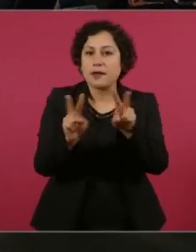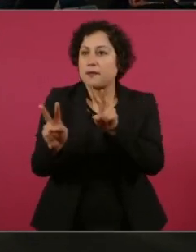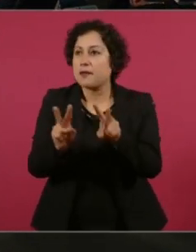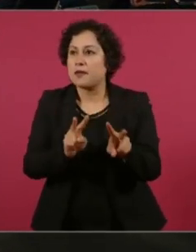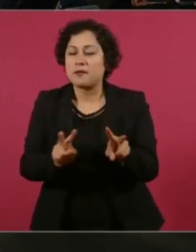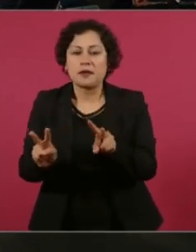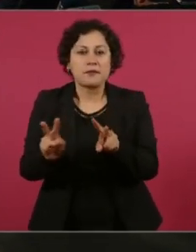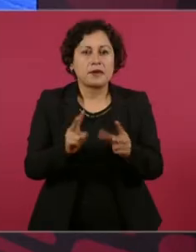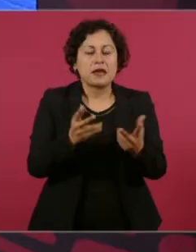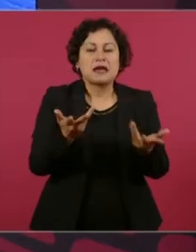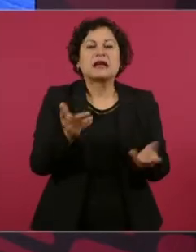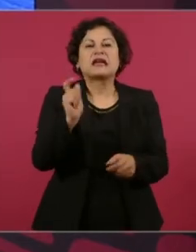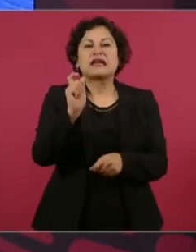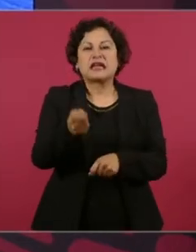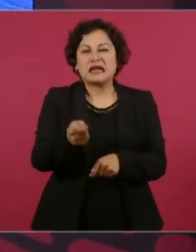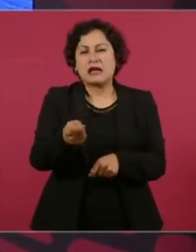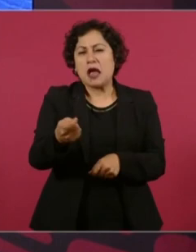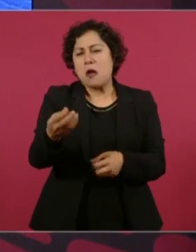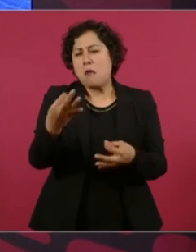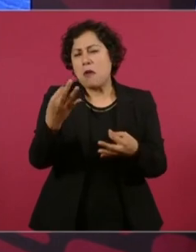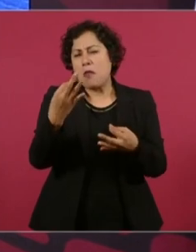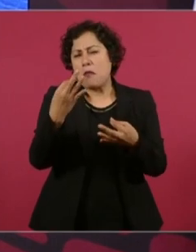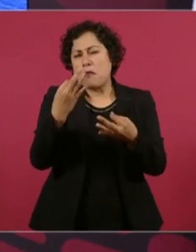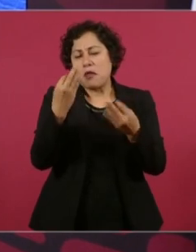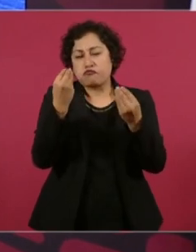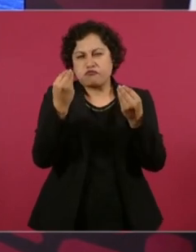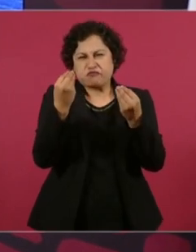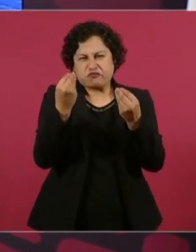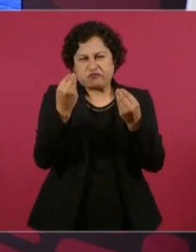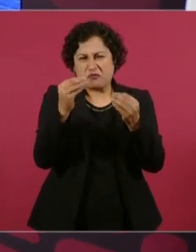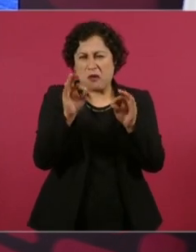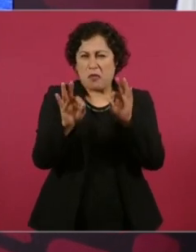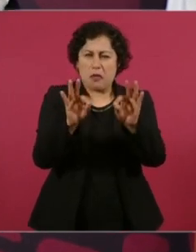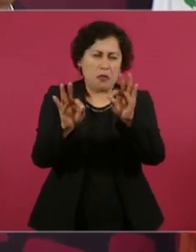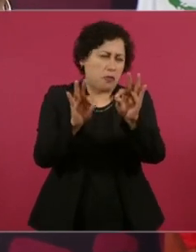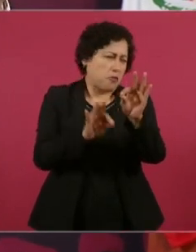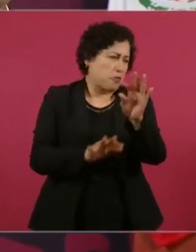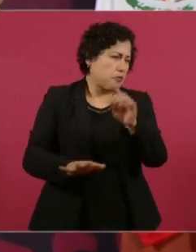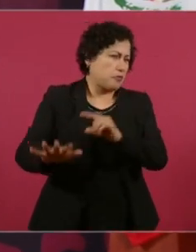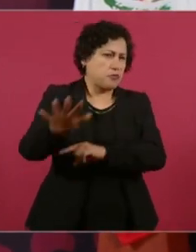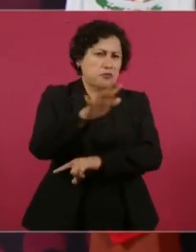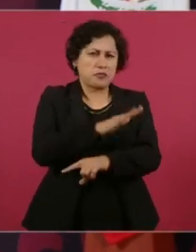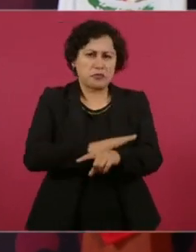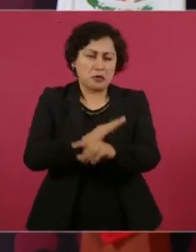muy indefensos al bombardeo, no tenemos refugios,